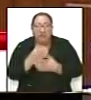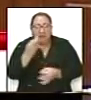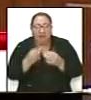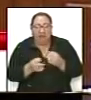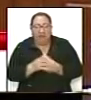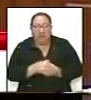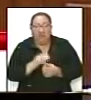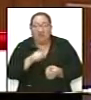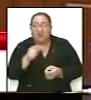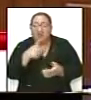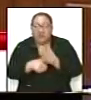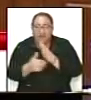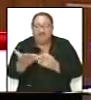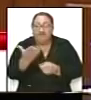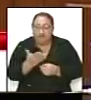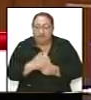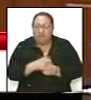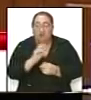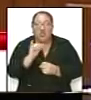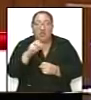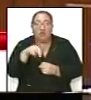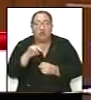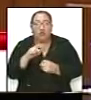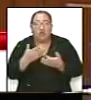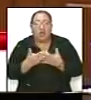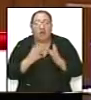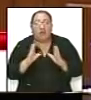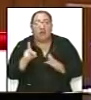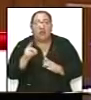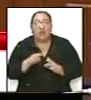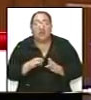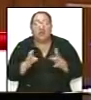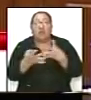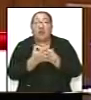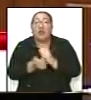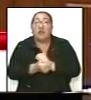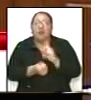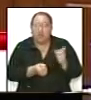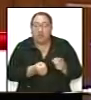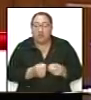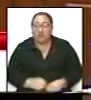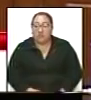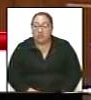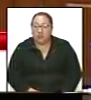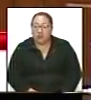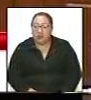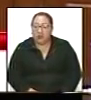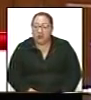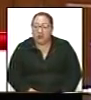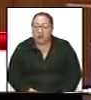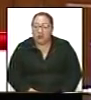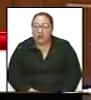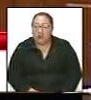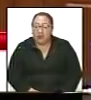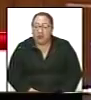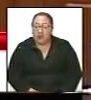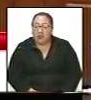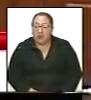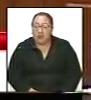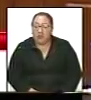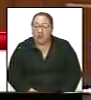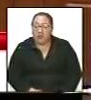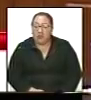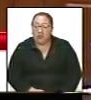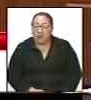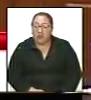ni en la solicitud de levantamiento de inmunidad parlamentaria de arresto. Asimismo, la sentencia que motivó la solicitud